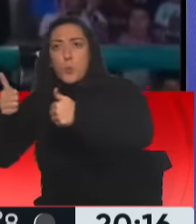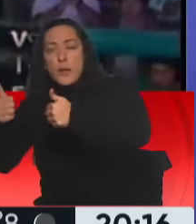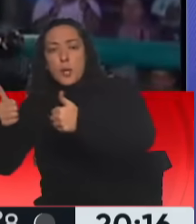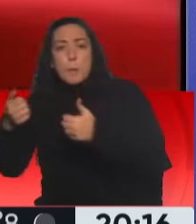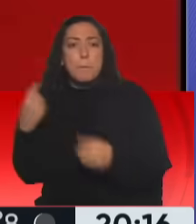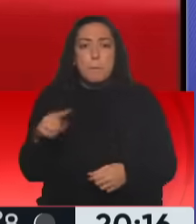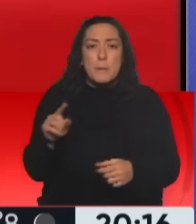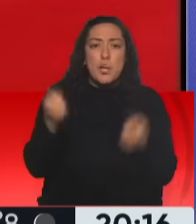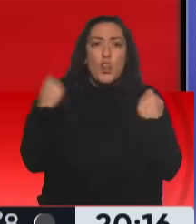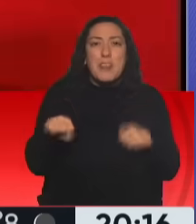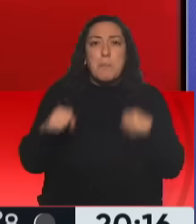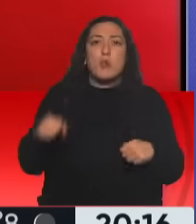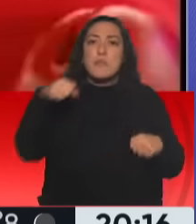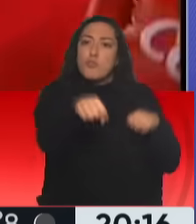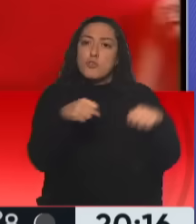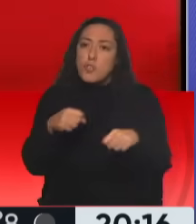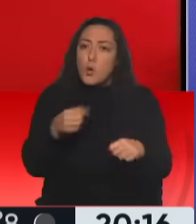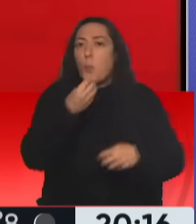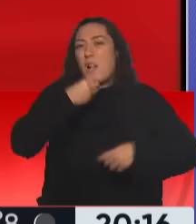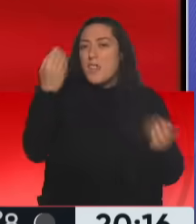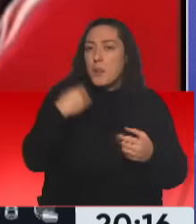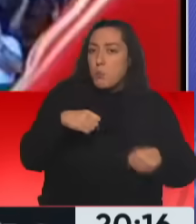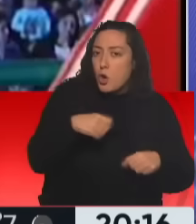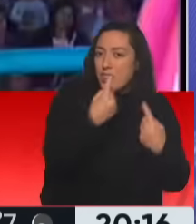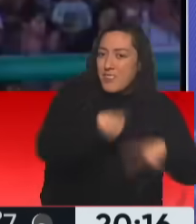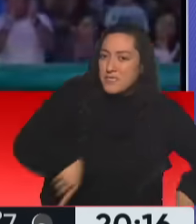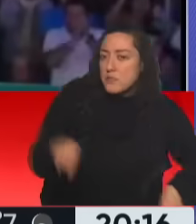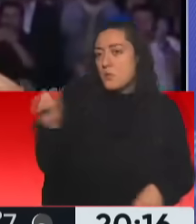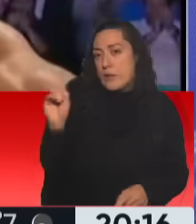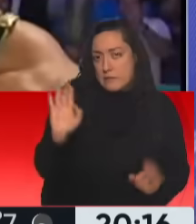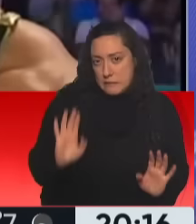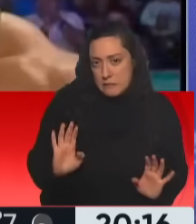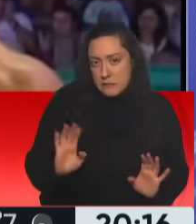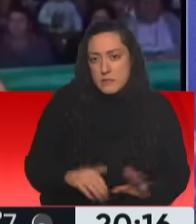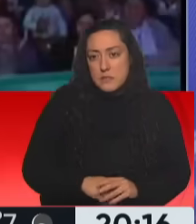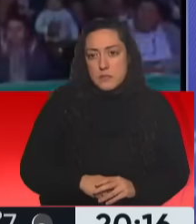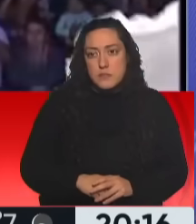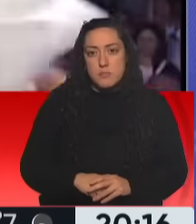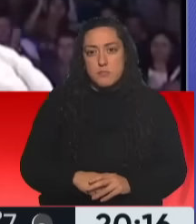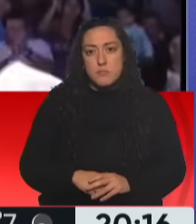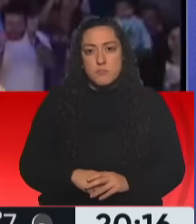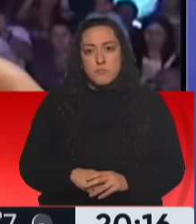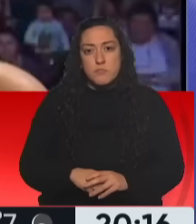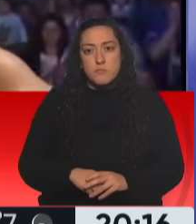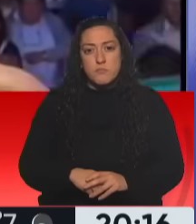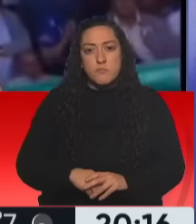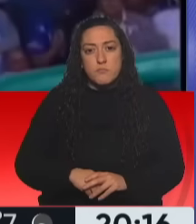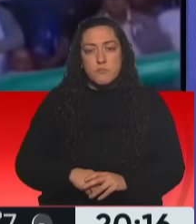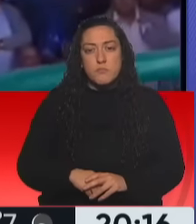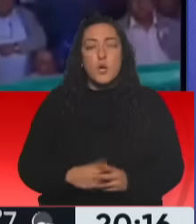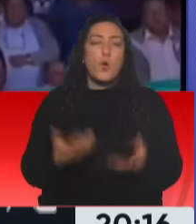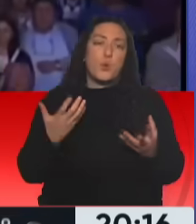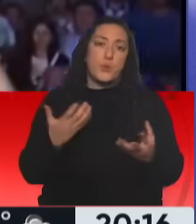no es un deporte más el boxeo, ¿no? Sí, obviamente es así, Pablo. A